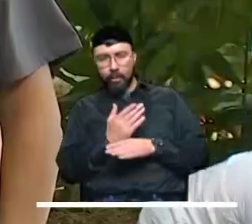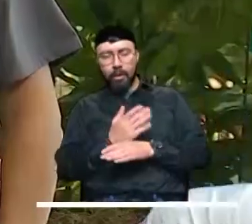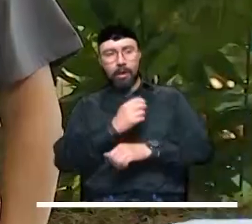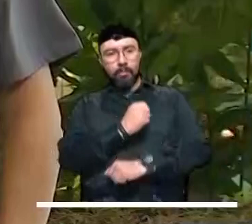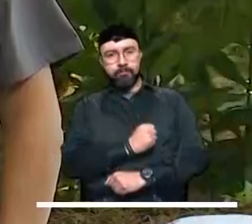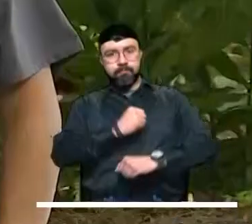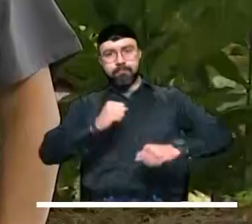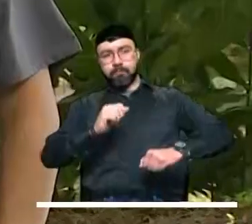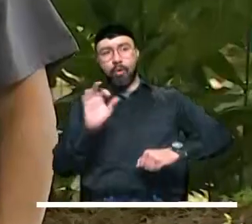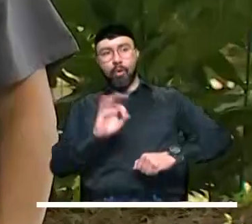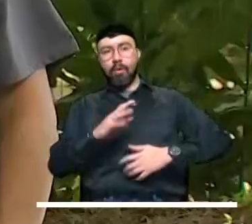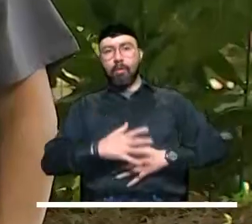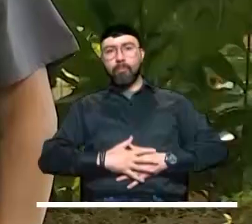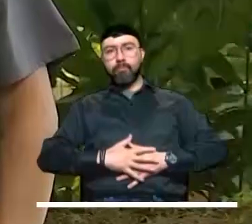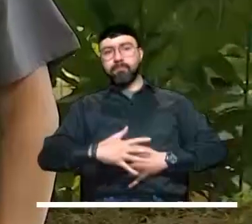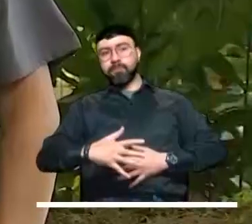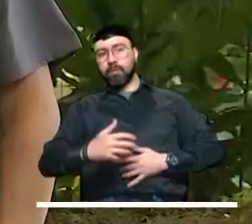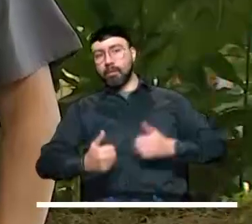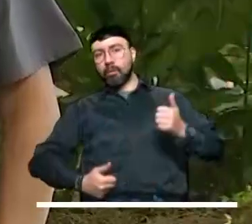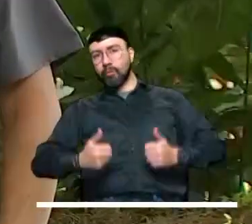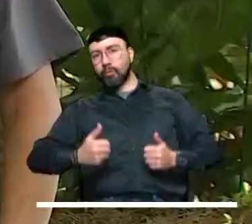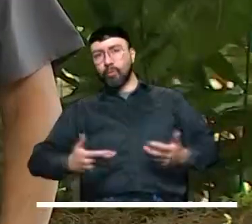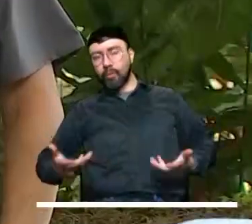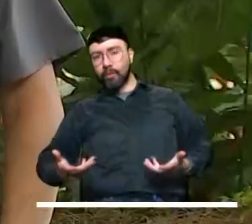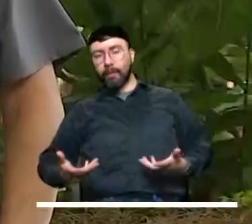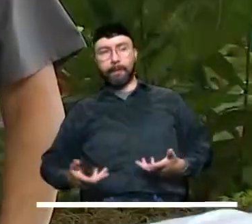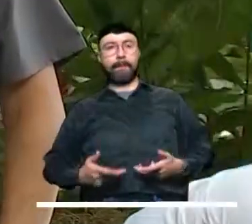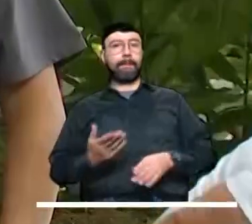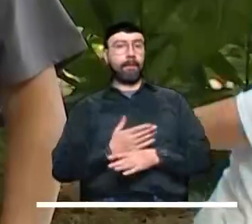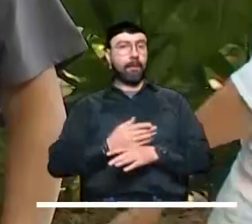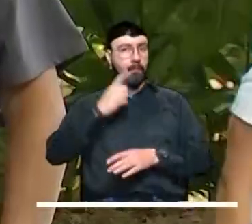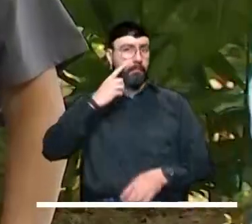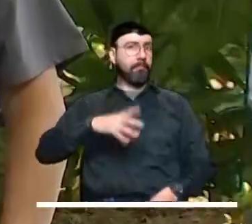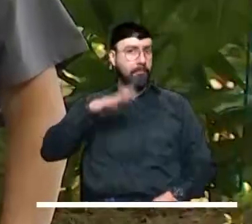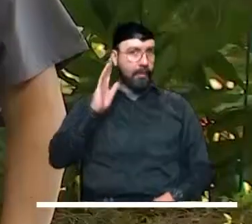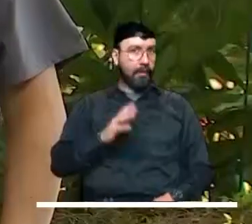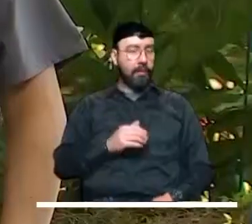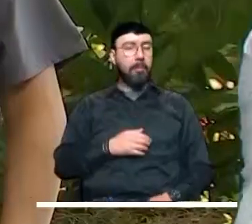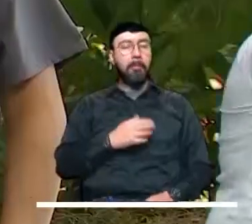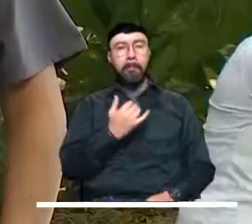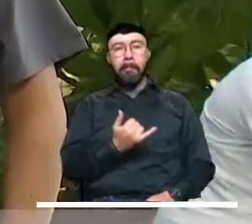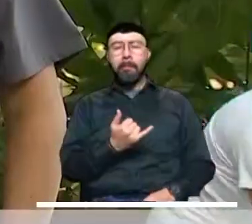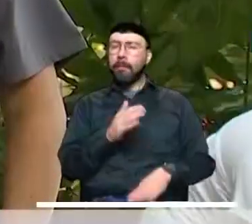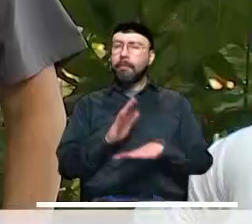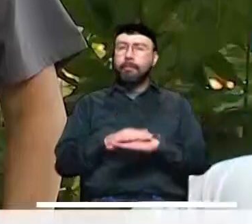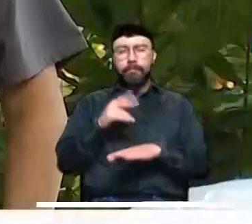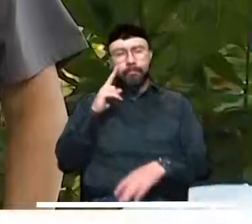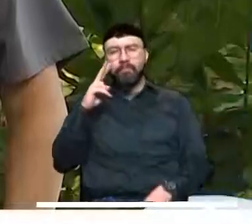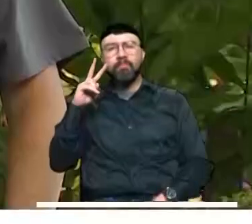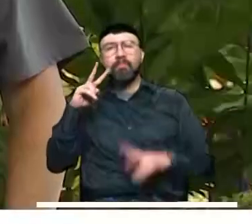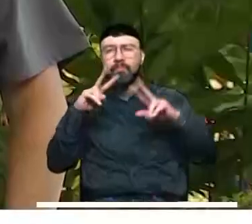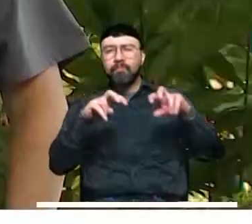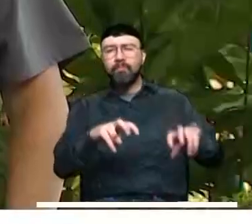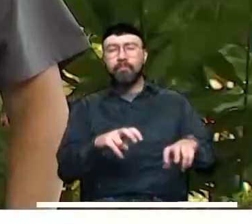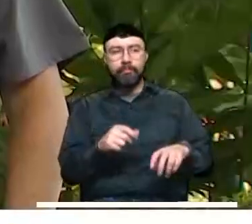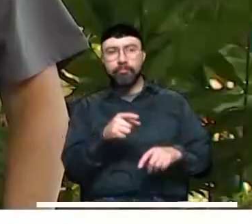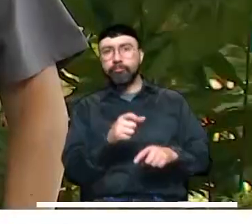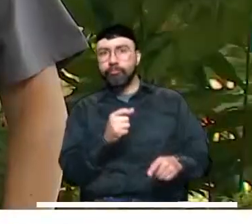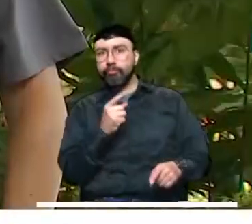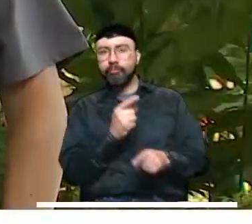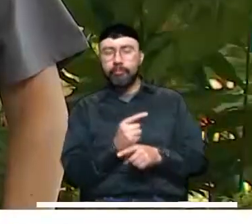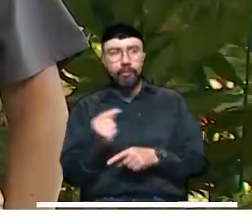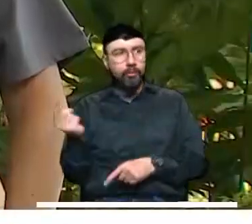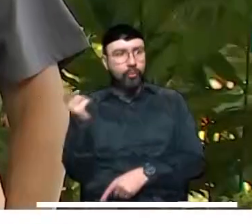obesidad o de inflamación. Miren que el problema va más allá. Y esto nos va a permitir mirar también la evolución